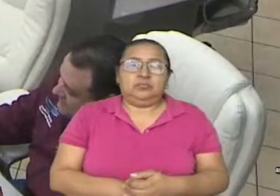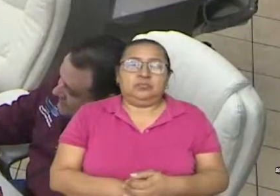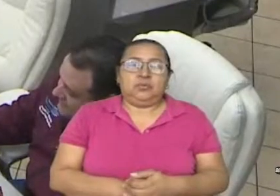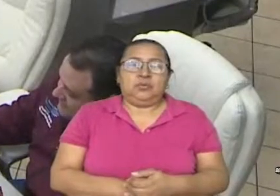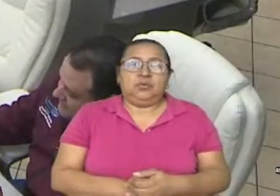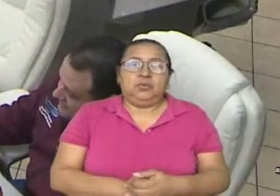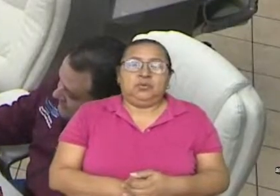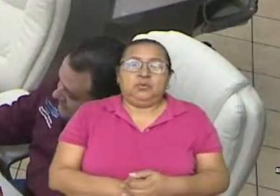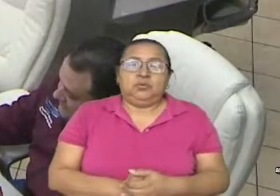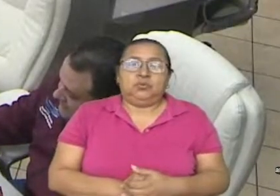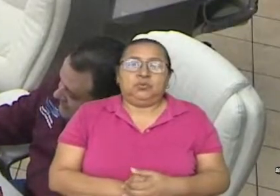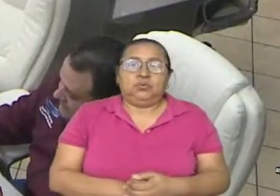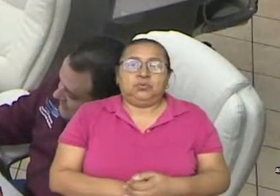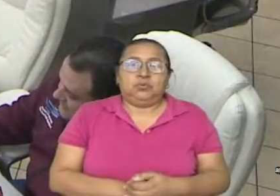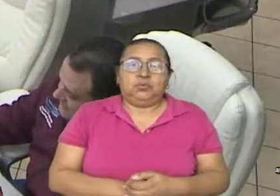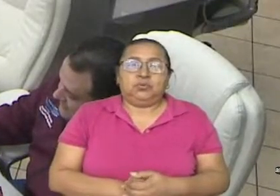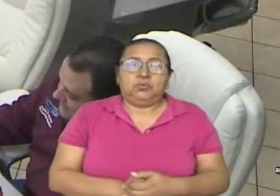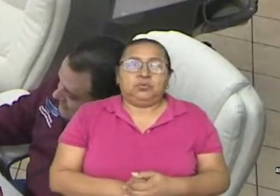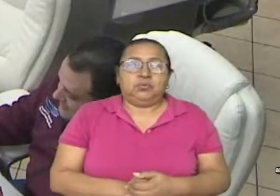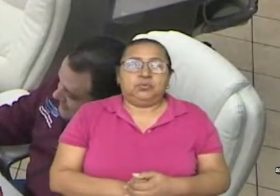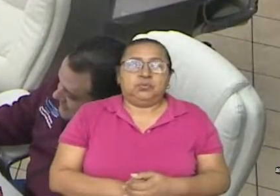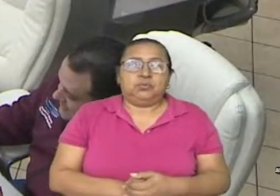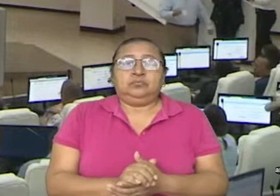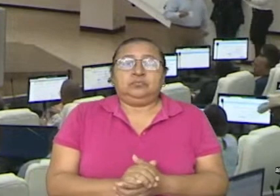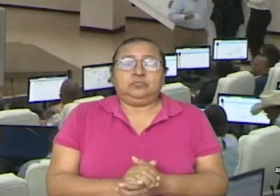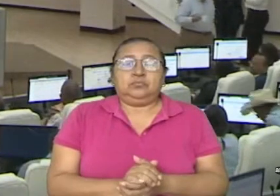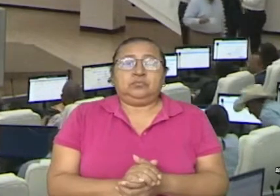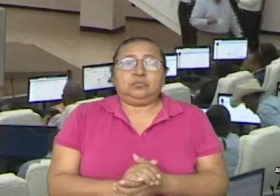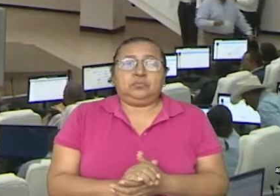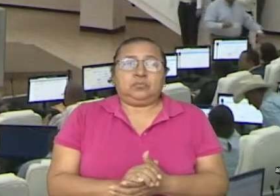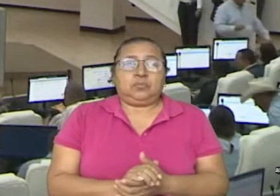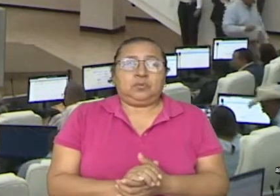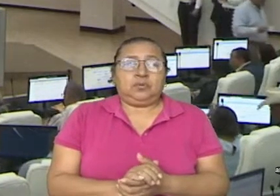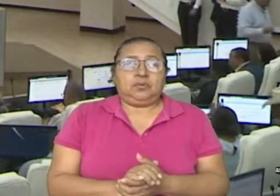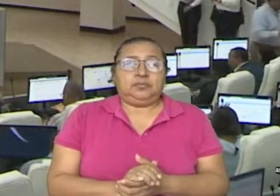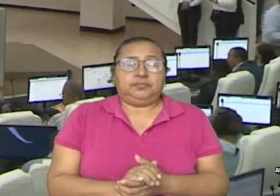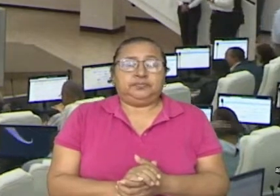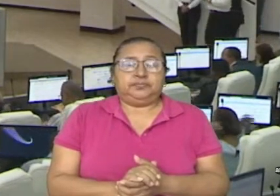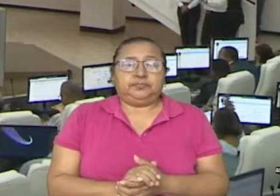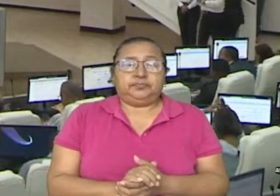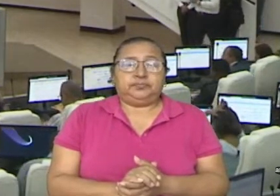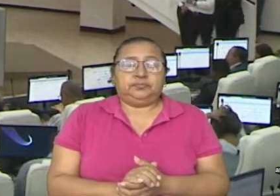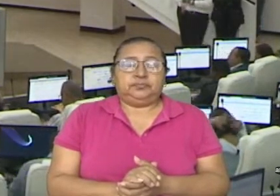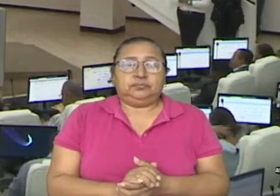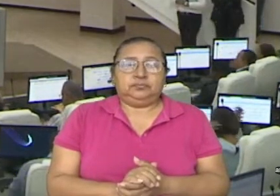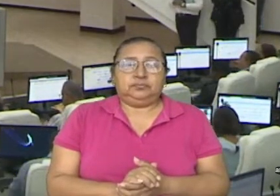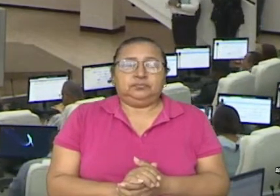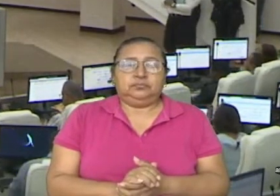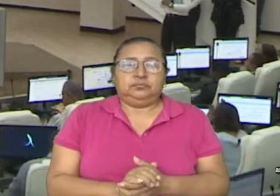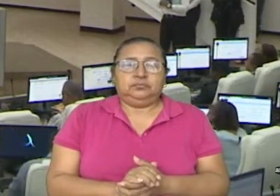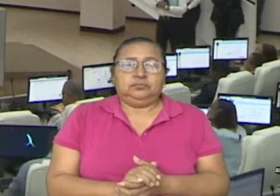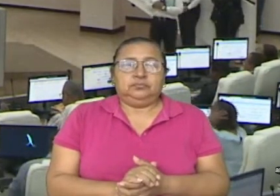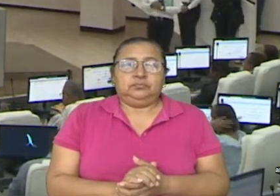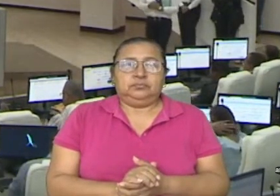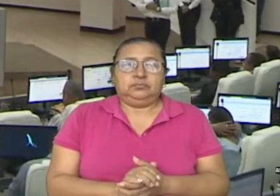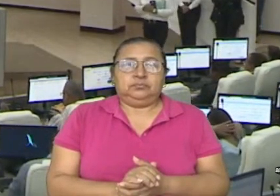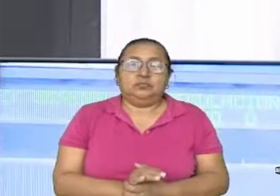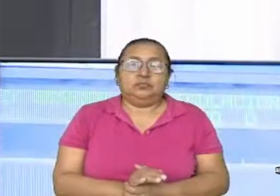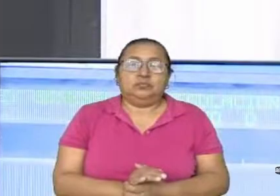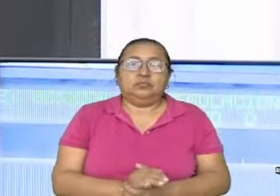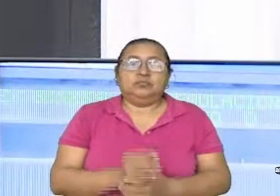económico la asamblea nacional reformó esta semana la ley que regula las asociaciones organizaciones y